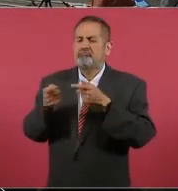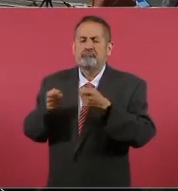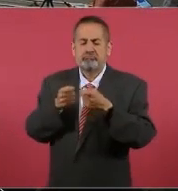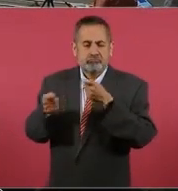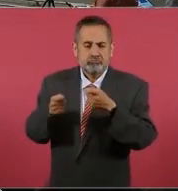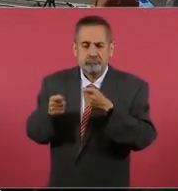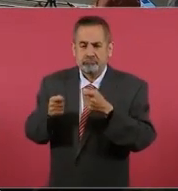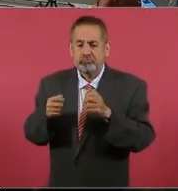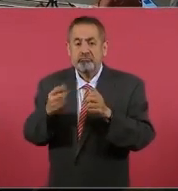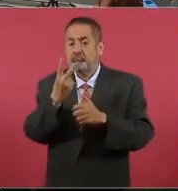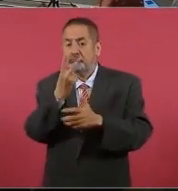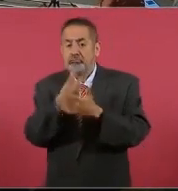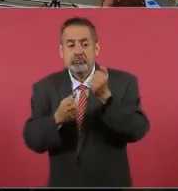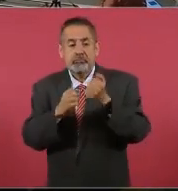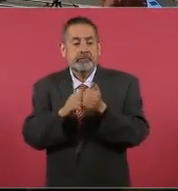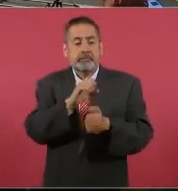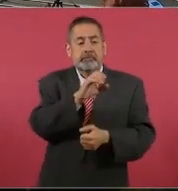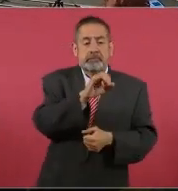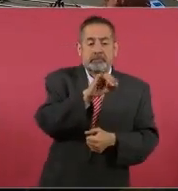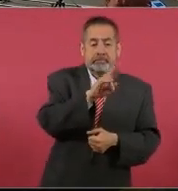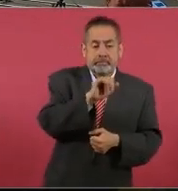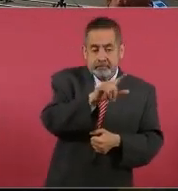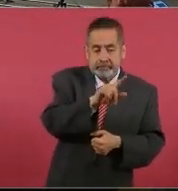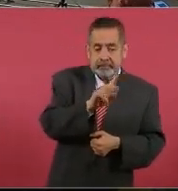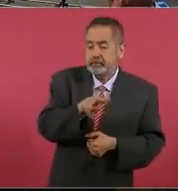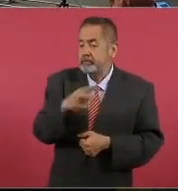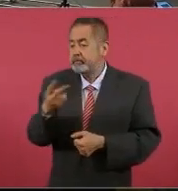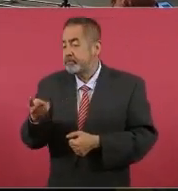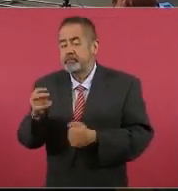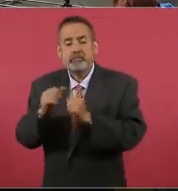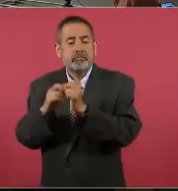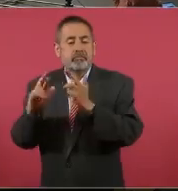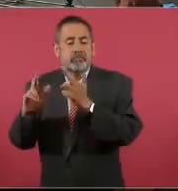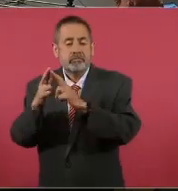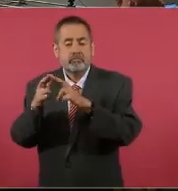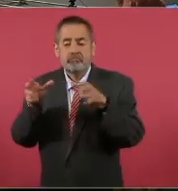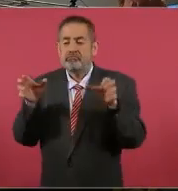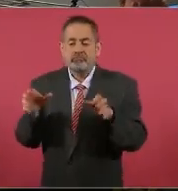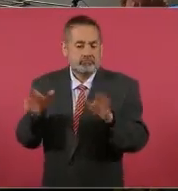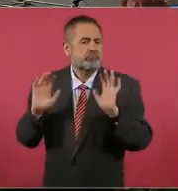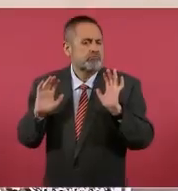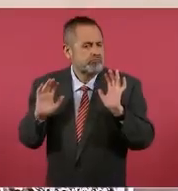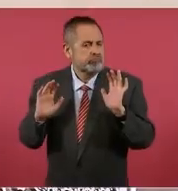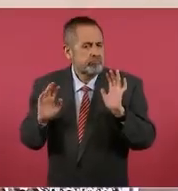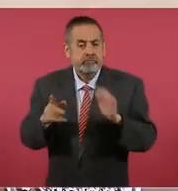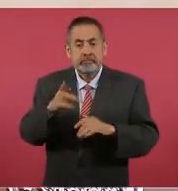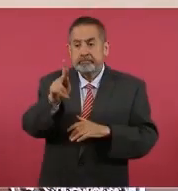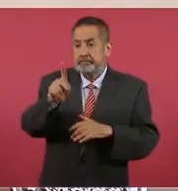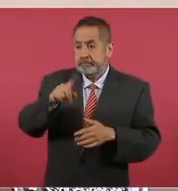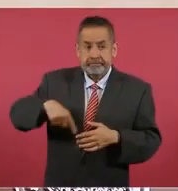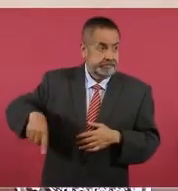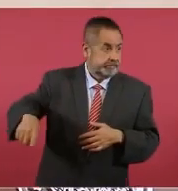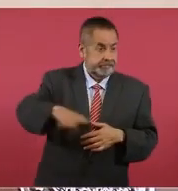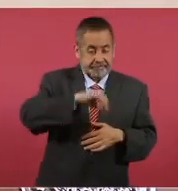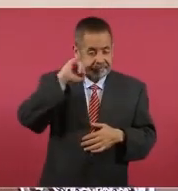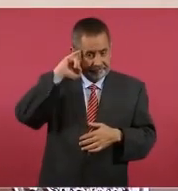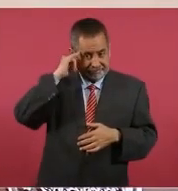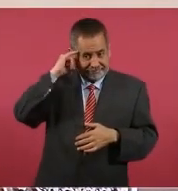civil y religioso. Pero el campesino lo que tenía